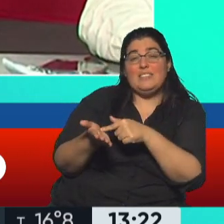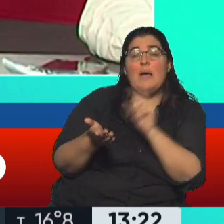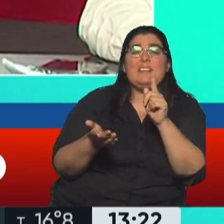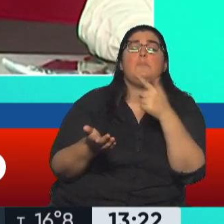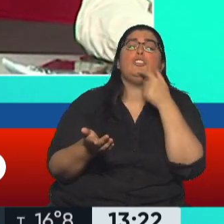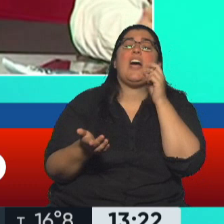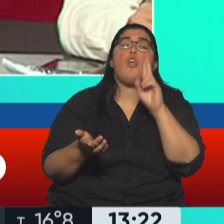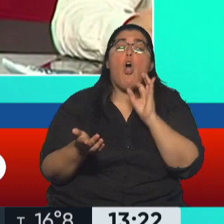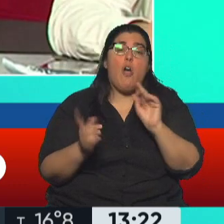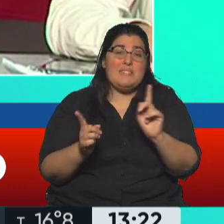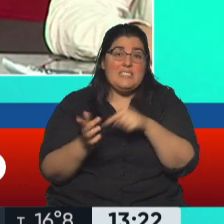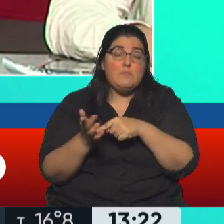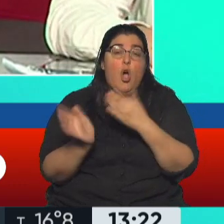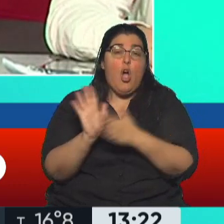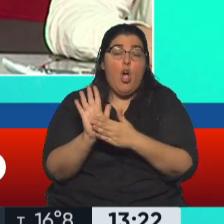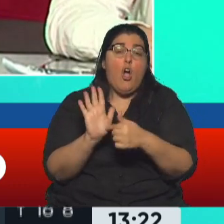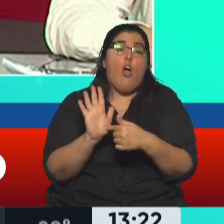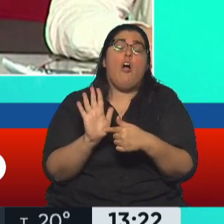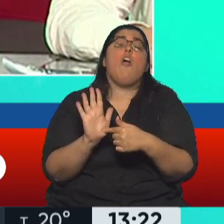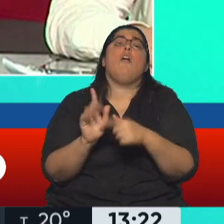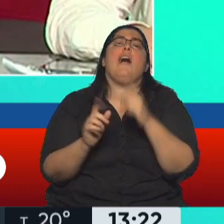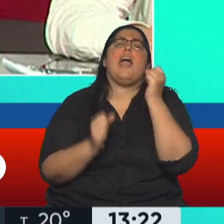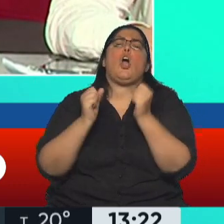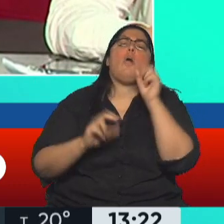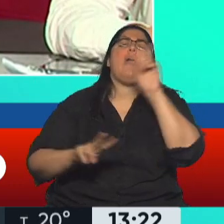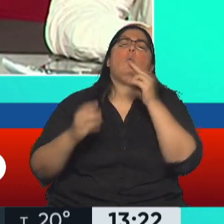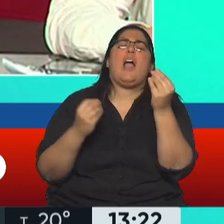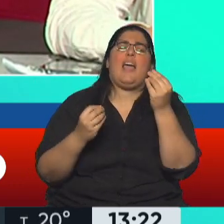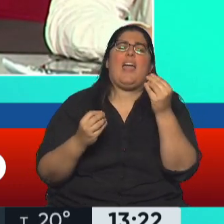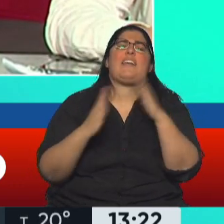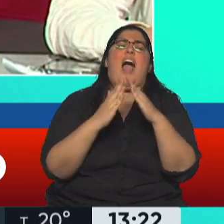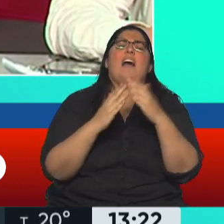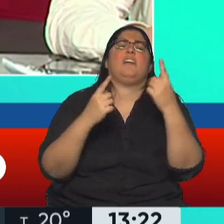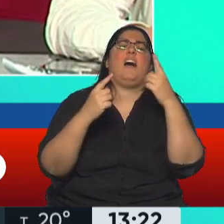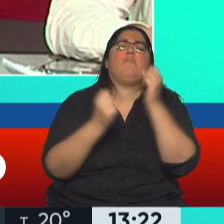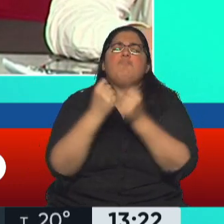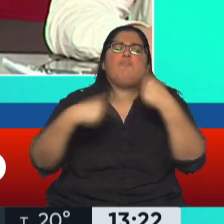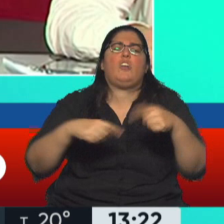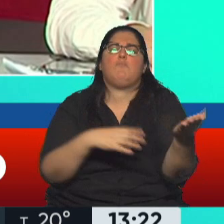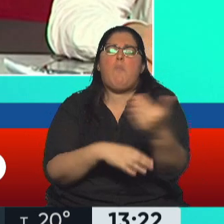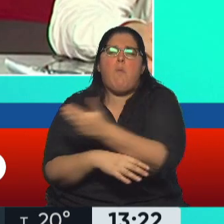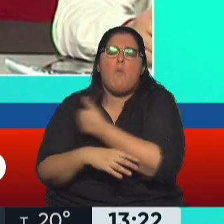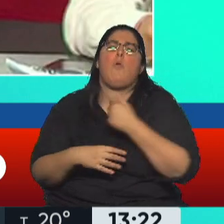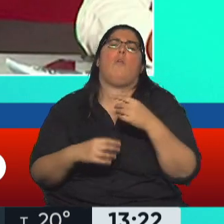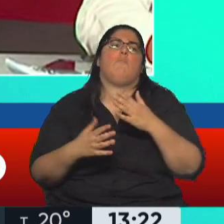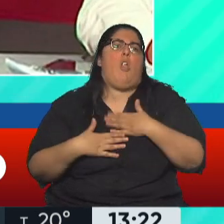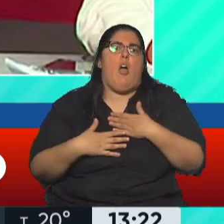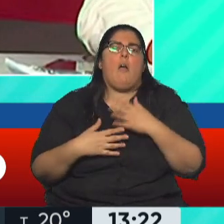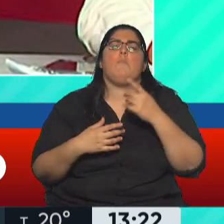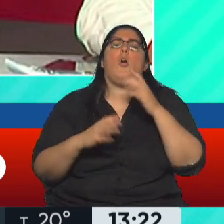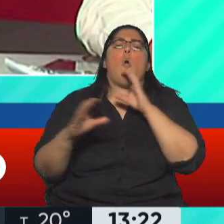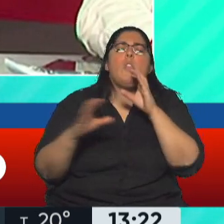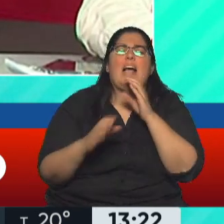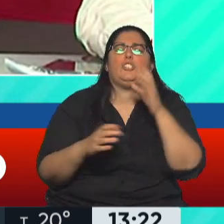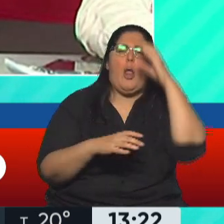Cerrón es un documento que en lo económico promueve expropiaciones, estatizaciones de casi todos los sectores,